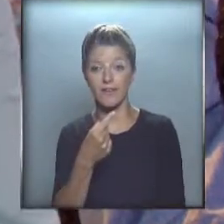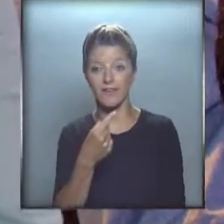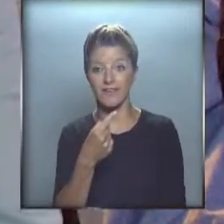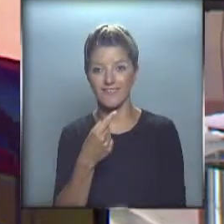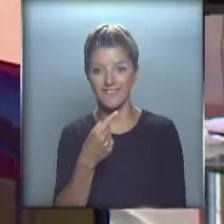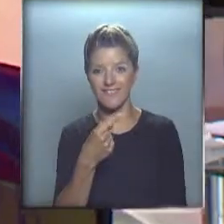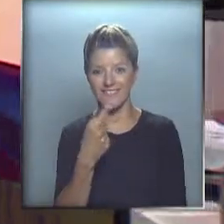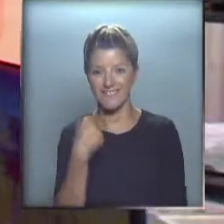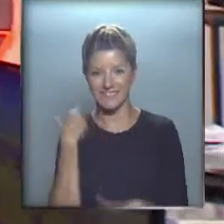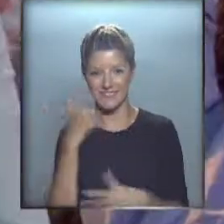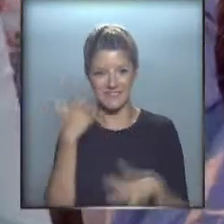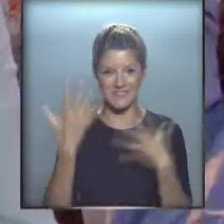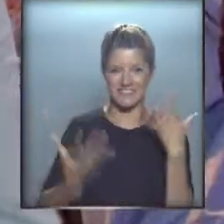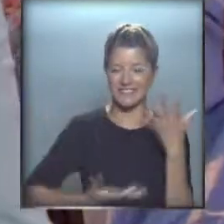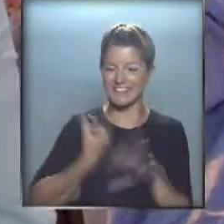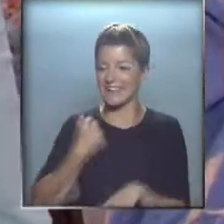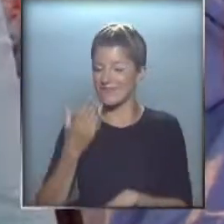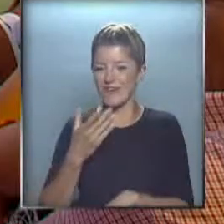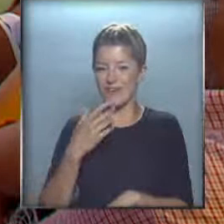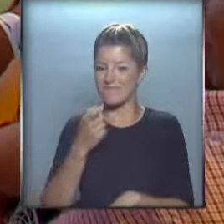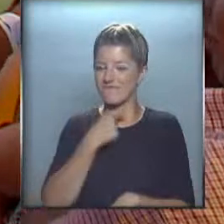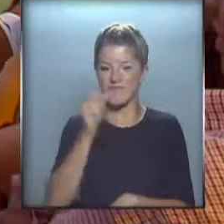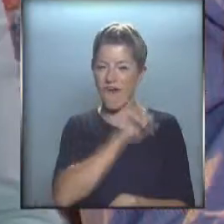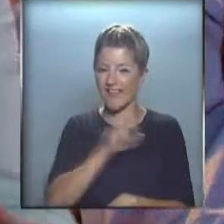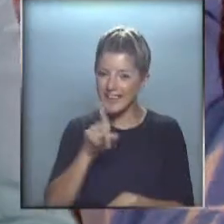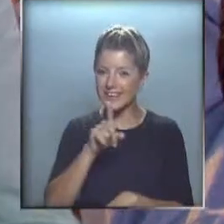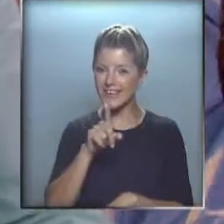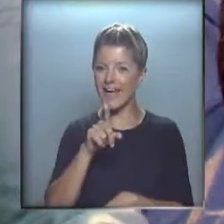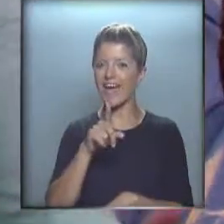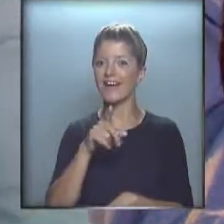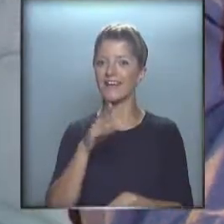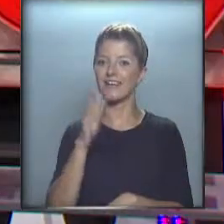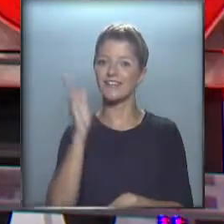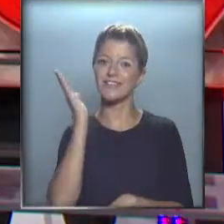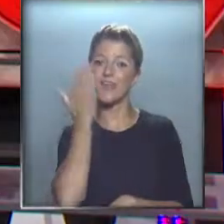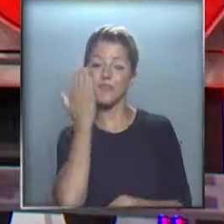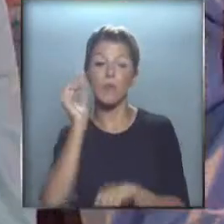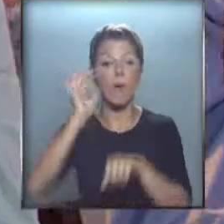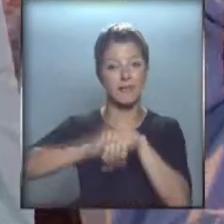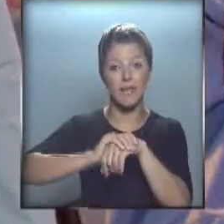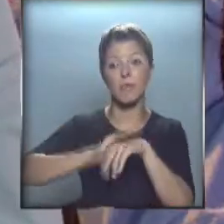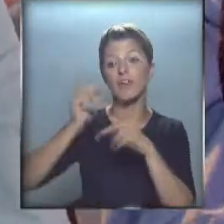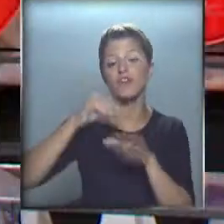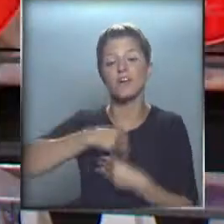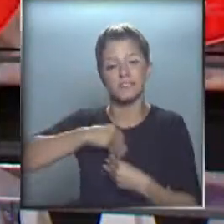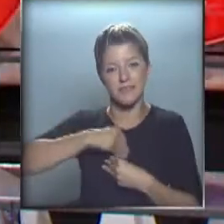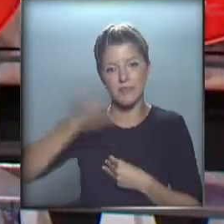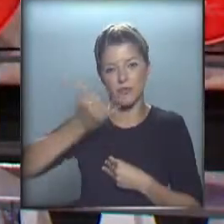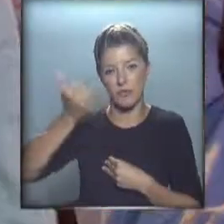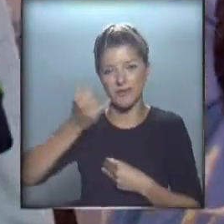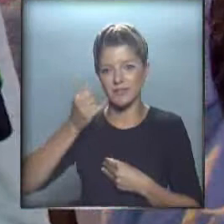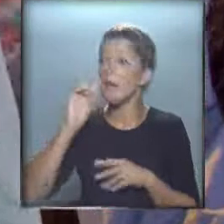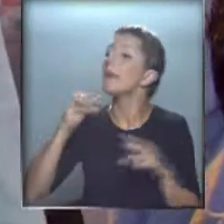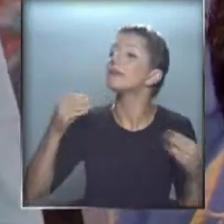podía... ¿Qué? Que no quería hablar más así de amistad con él porque a mí me estaban pasando otras cosas. ¿Qué te estaban